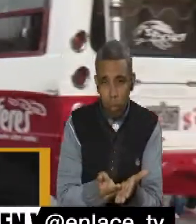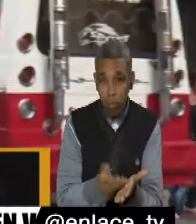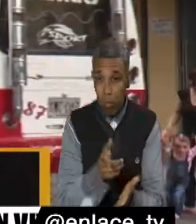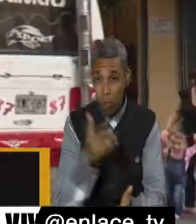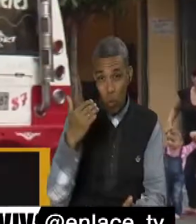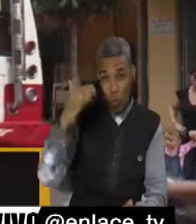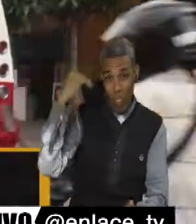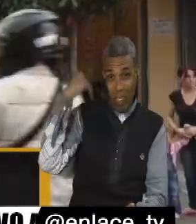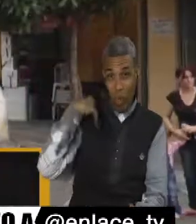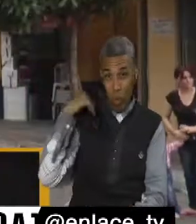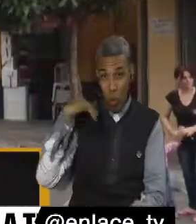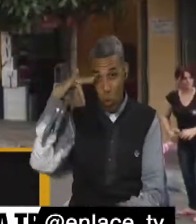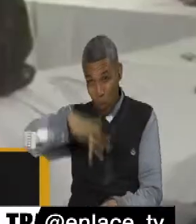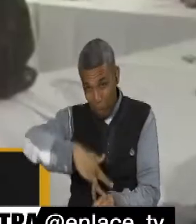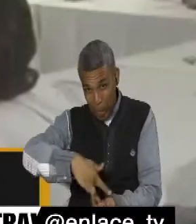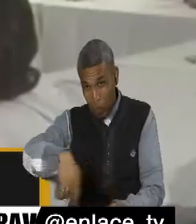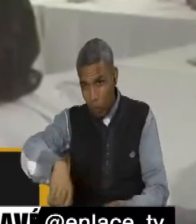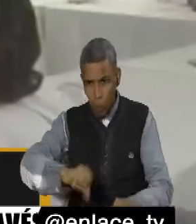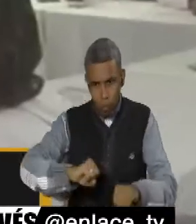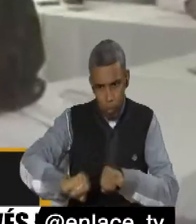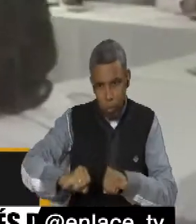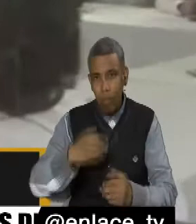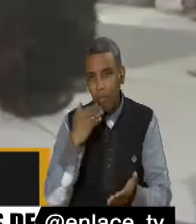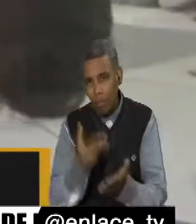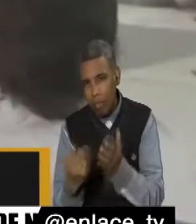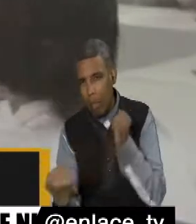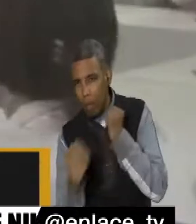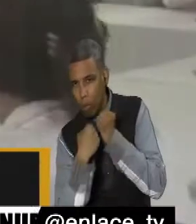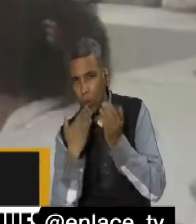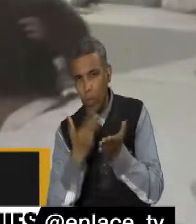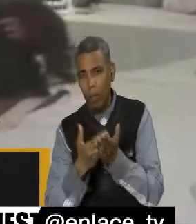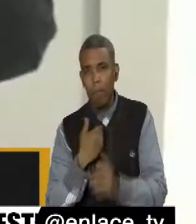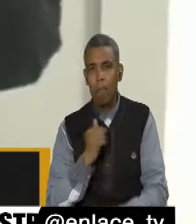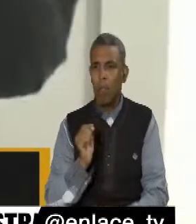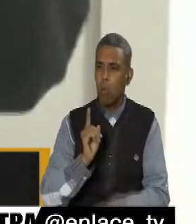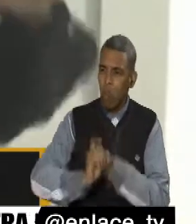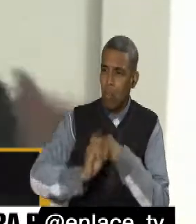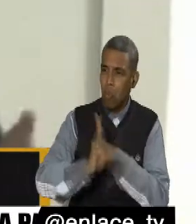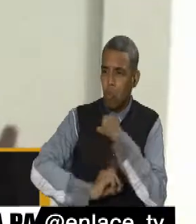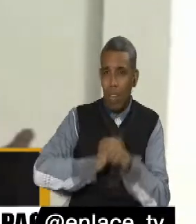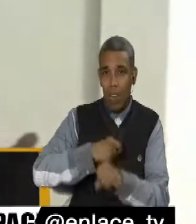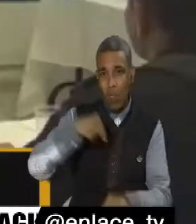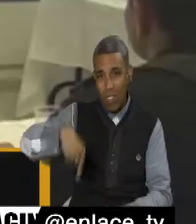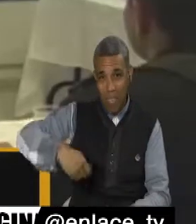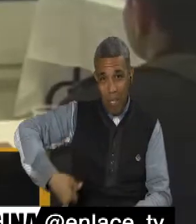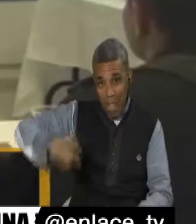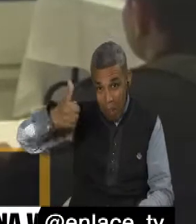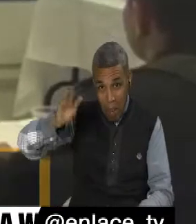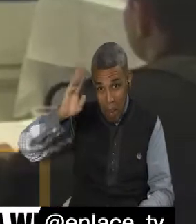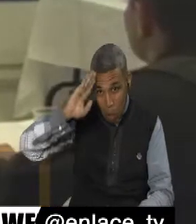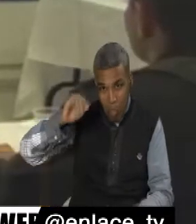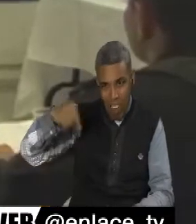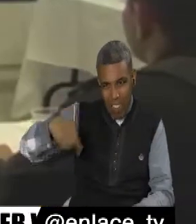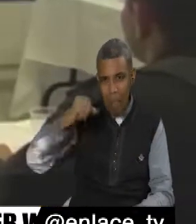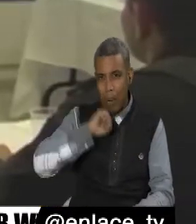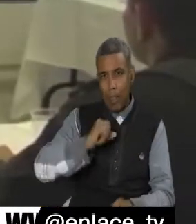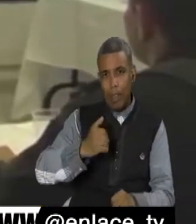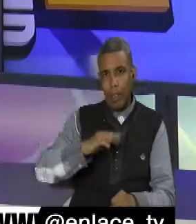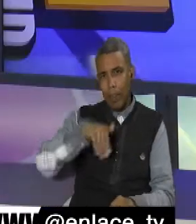aquí diera los mejores resultados. Durante más de 2 años Castrillón Lara estuvo como comandante del Departamento de Policía del Magdalena